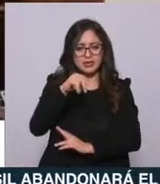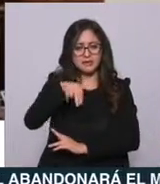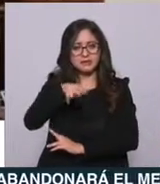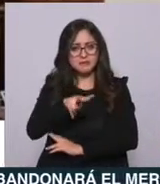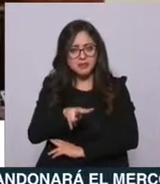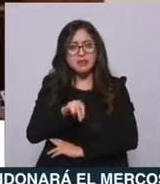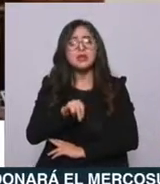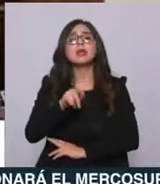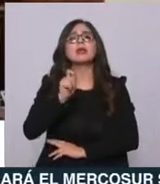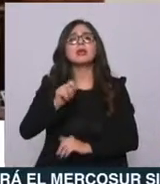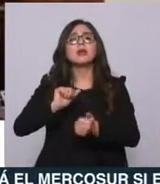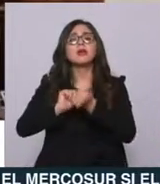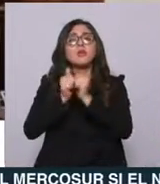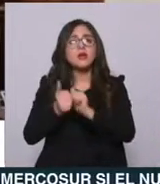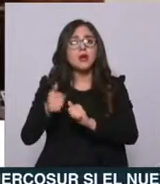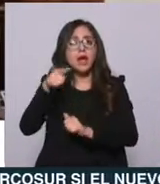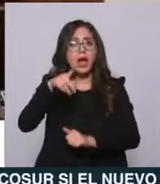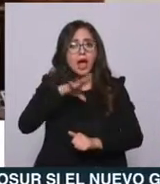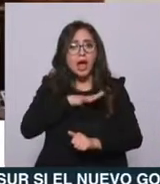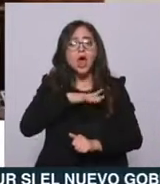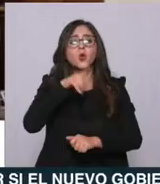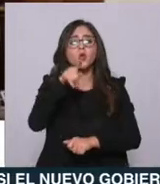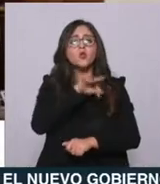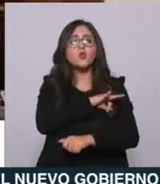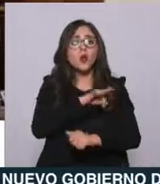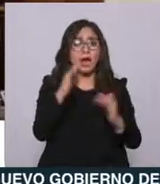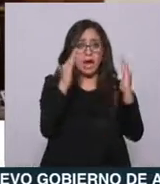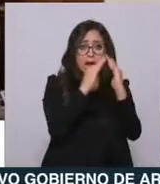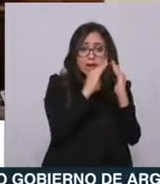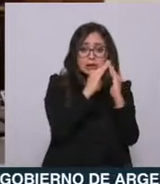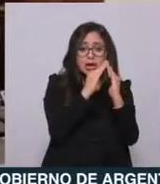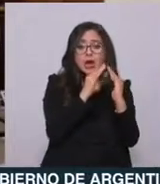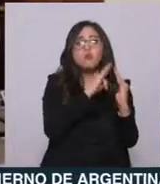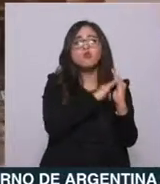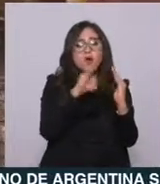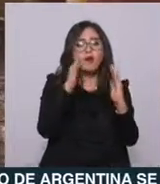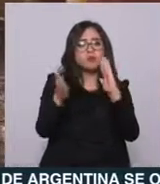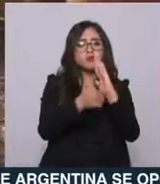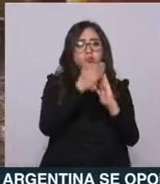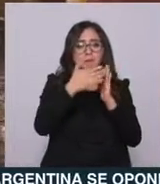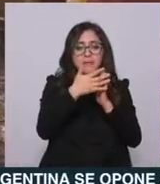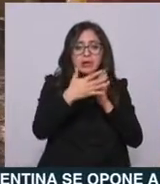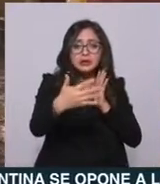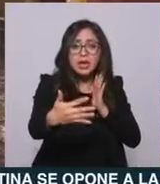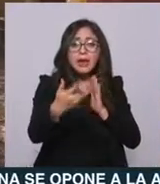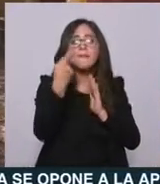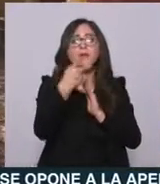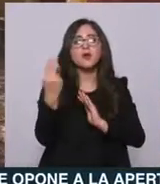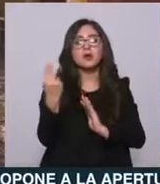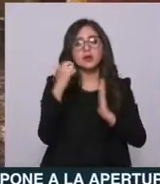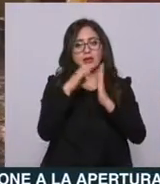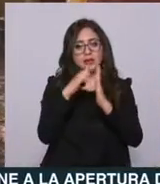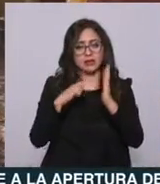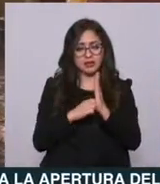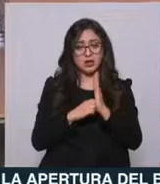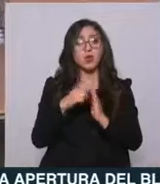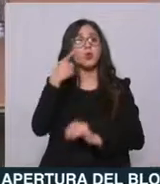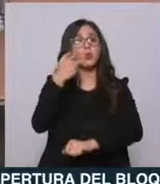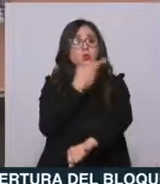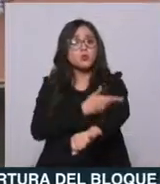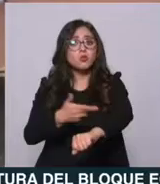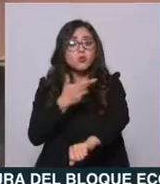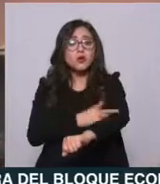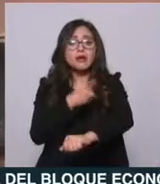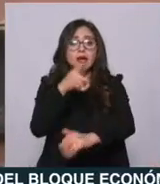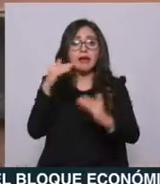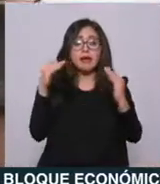de ampliación de la misma, y entonces, pero se necesita la escritura. La regularización de un inmueble garantiza la